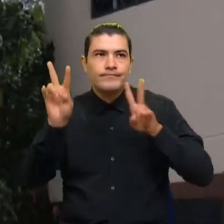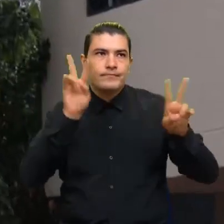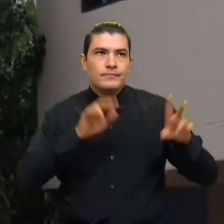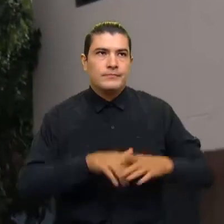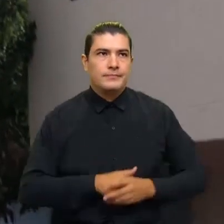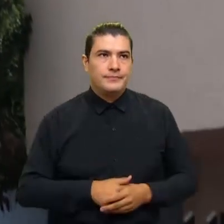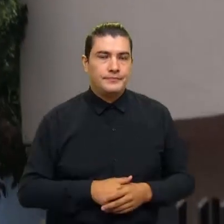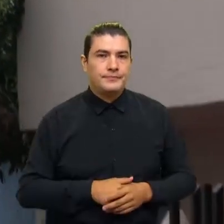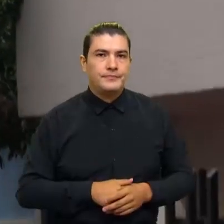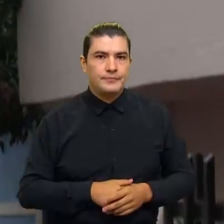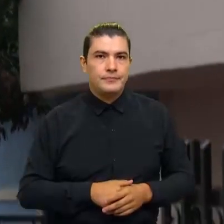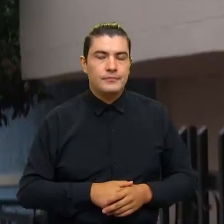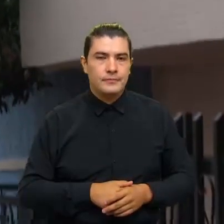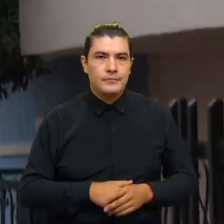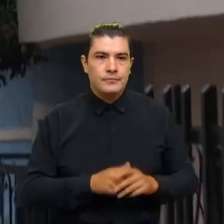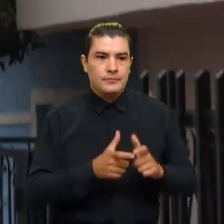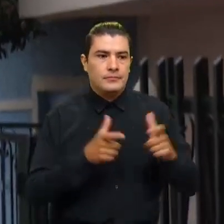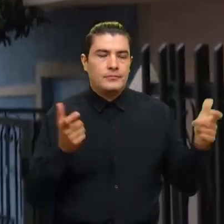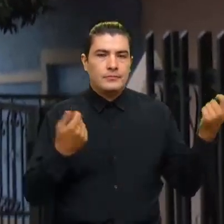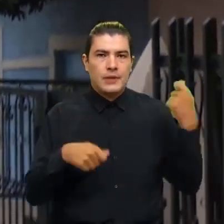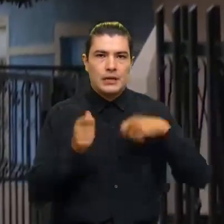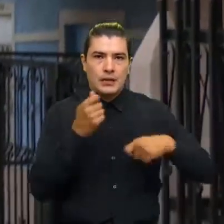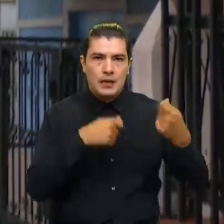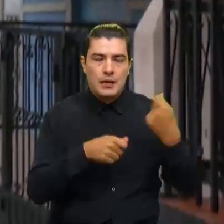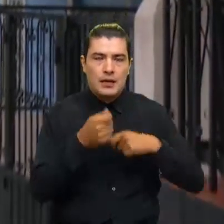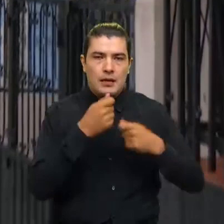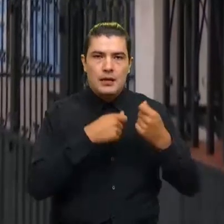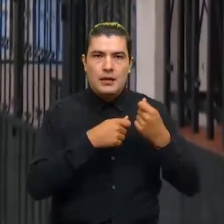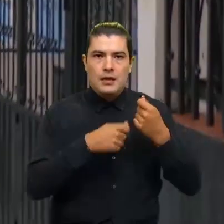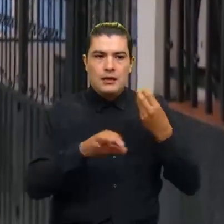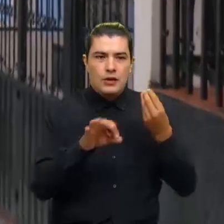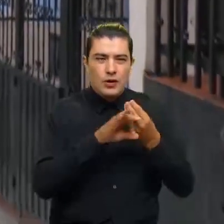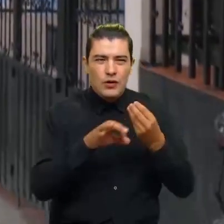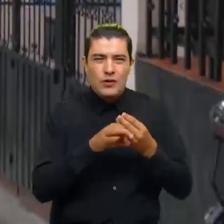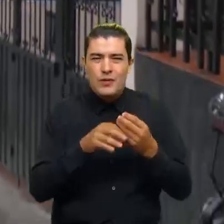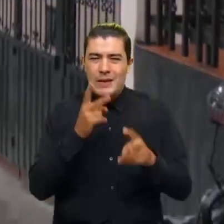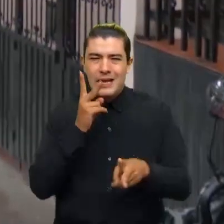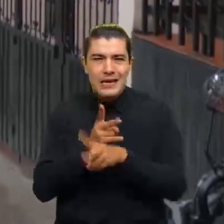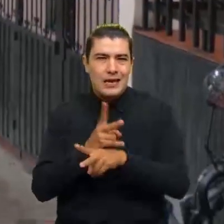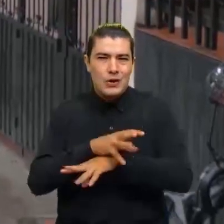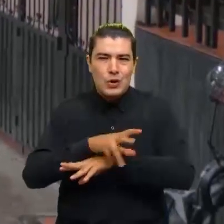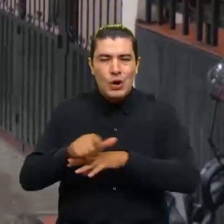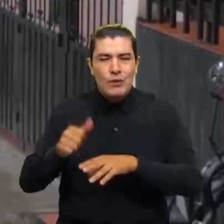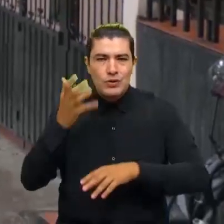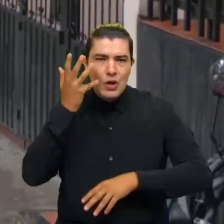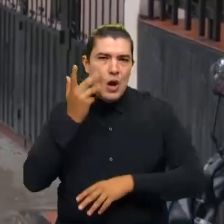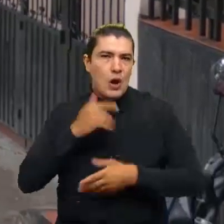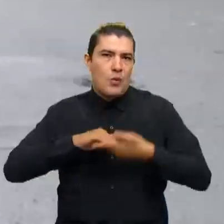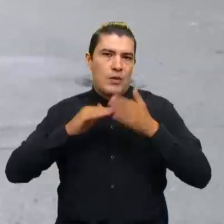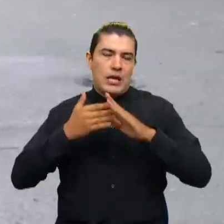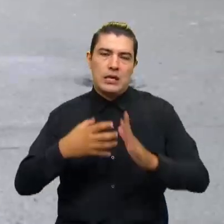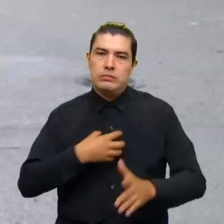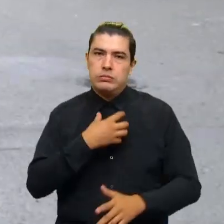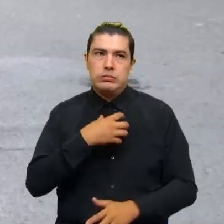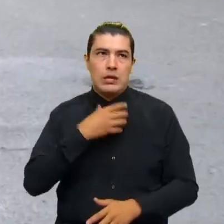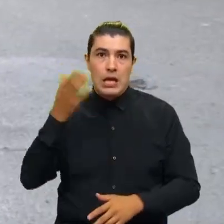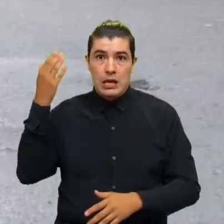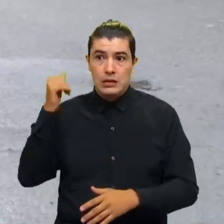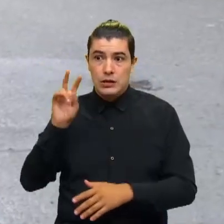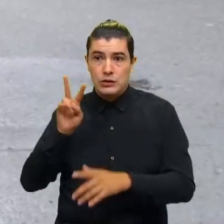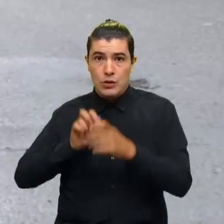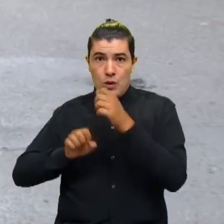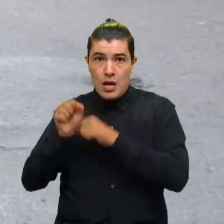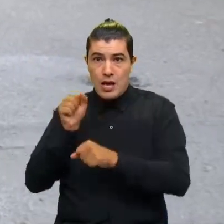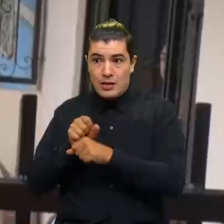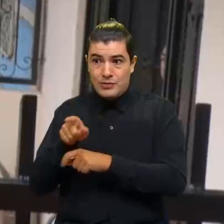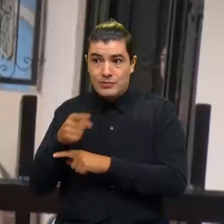y altos índices de inseguridad es el panorama que viven día a día los habitantes del barrio Carora. Como 2 años esta calle la llamaban